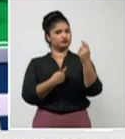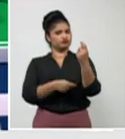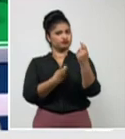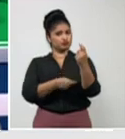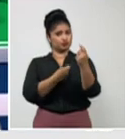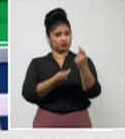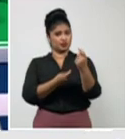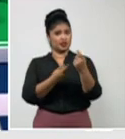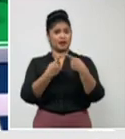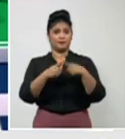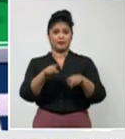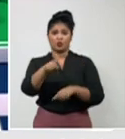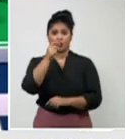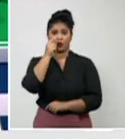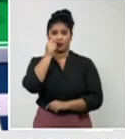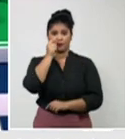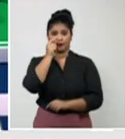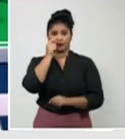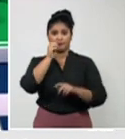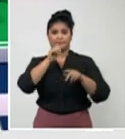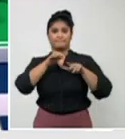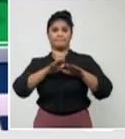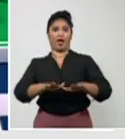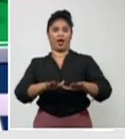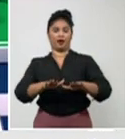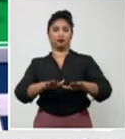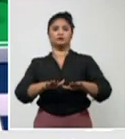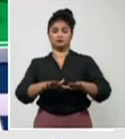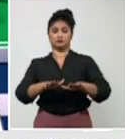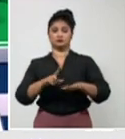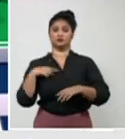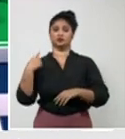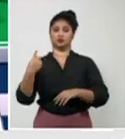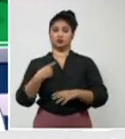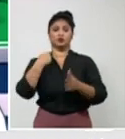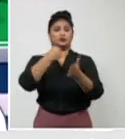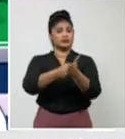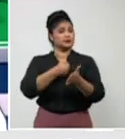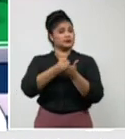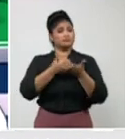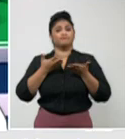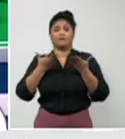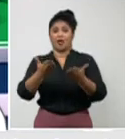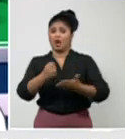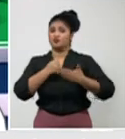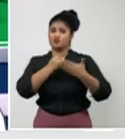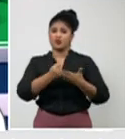parada cardíaca de la cual no es posible recuperarlo mediante las maniobras de